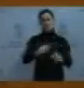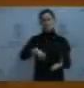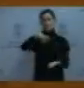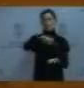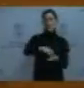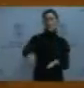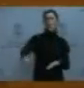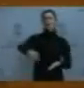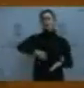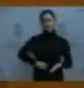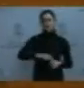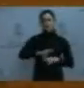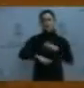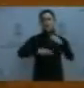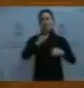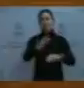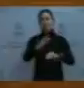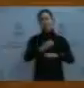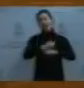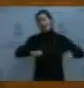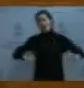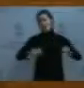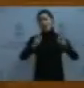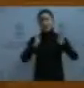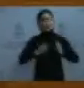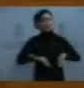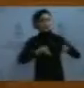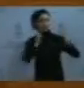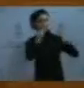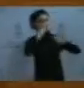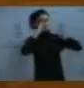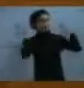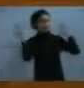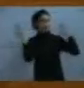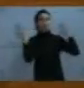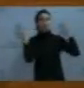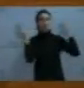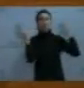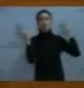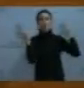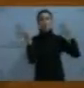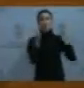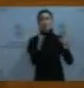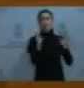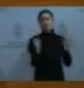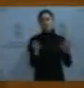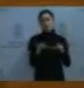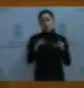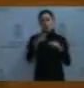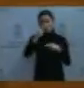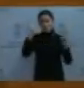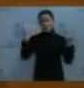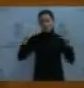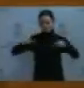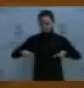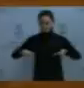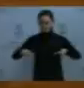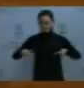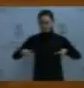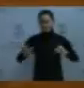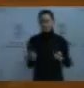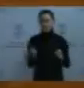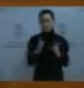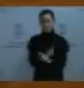renovación, aunque existieran plazas libres en centros públicos y aunque reducamos unidades también en centros públicos, nos vemos